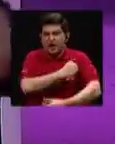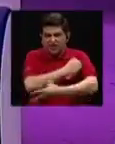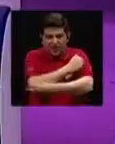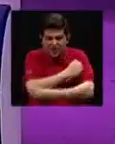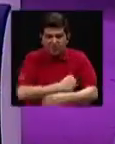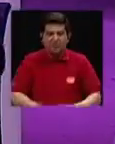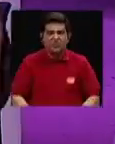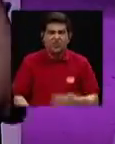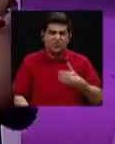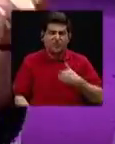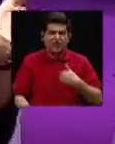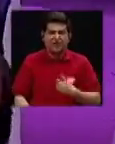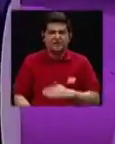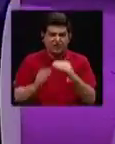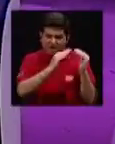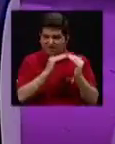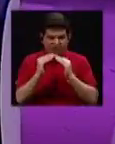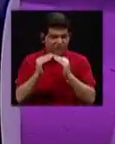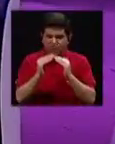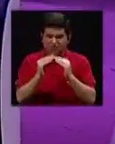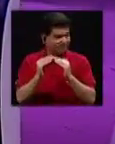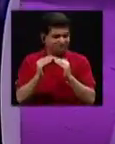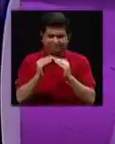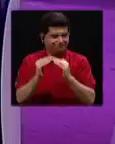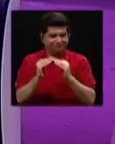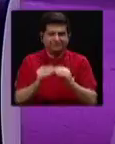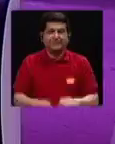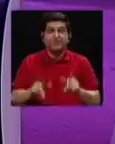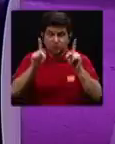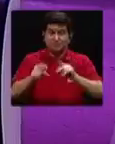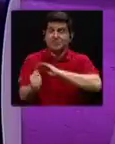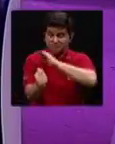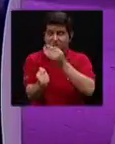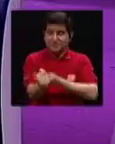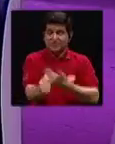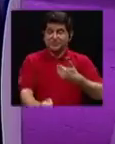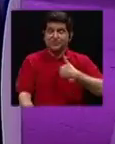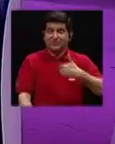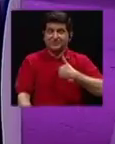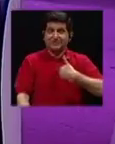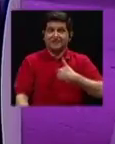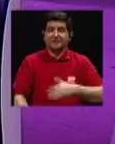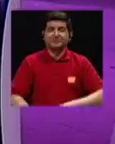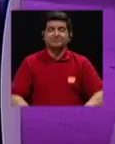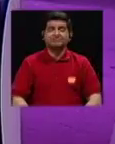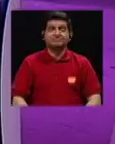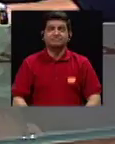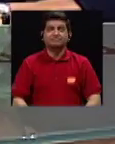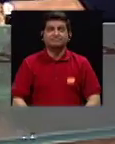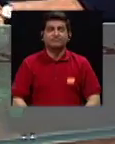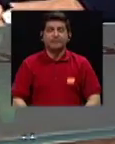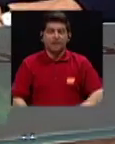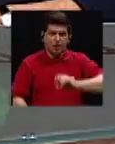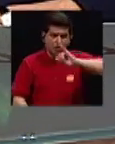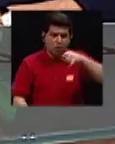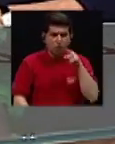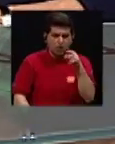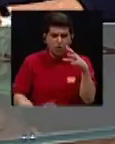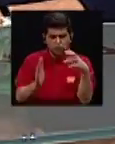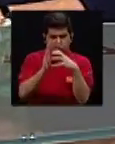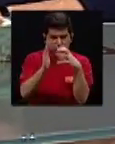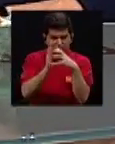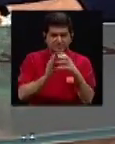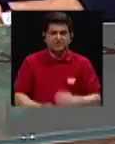las regiones pobres de una de una urbe de una ciudad pero son los poderosos de verdad Ahora es